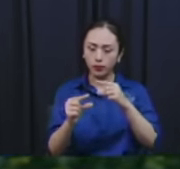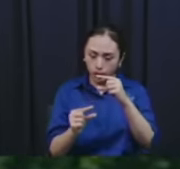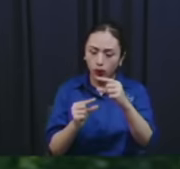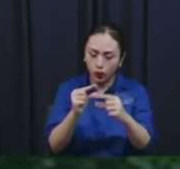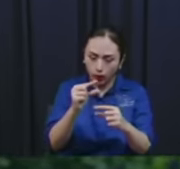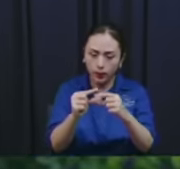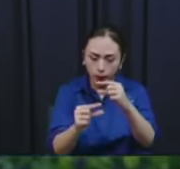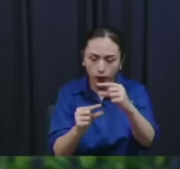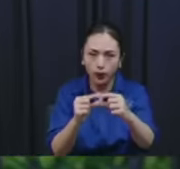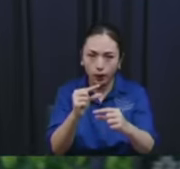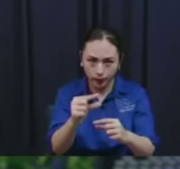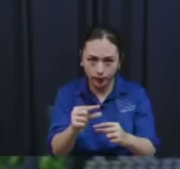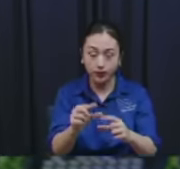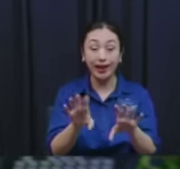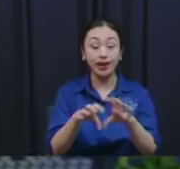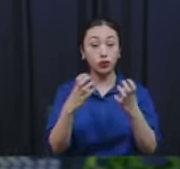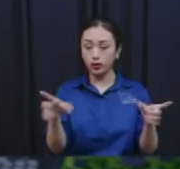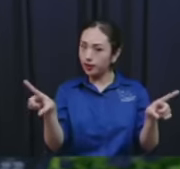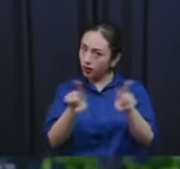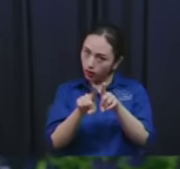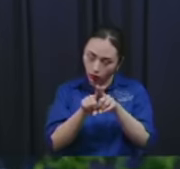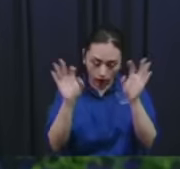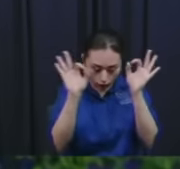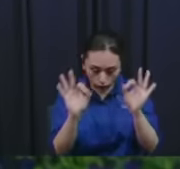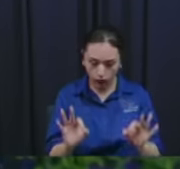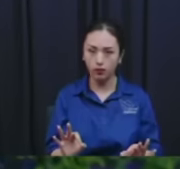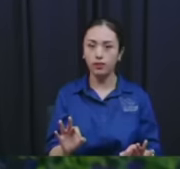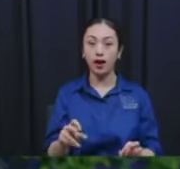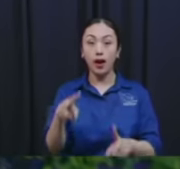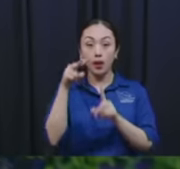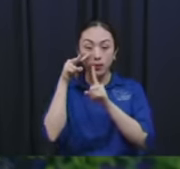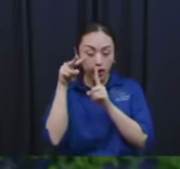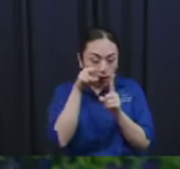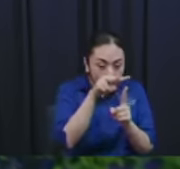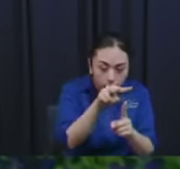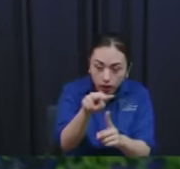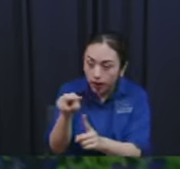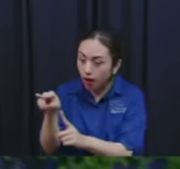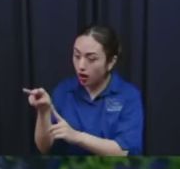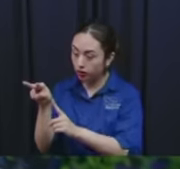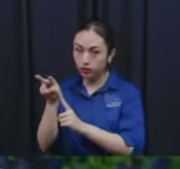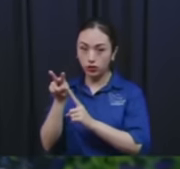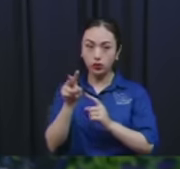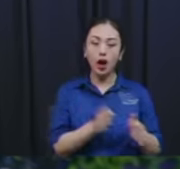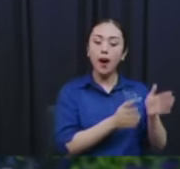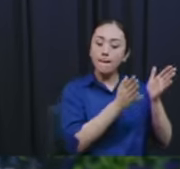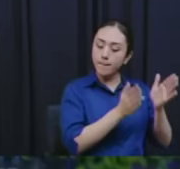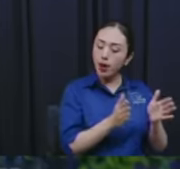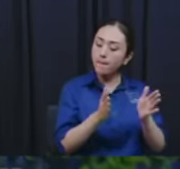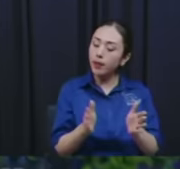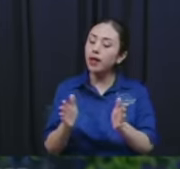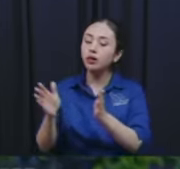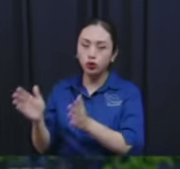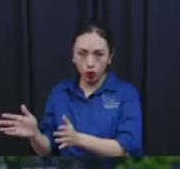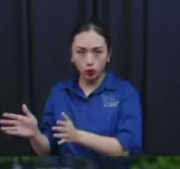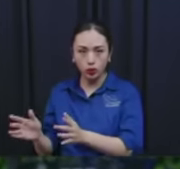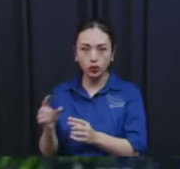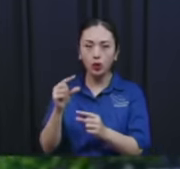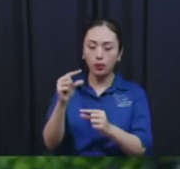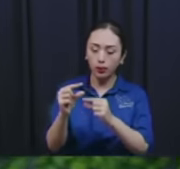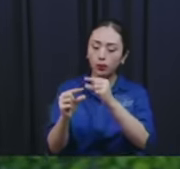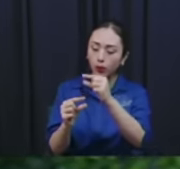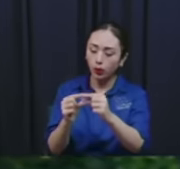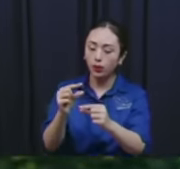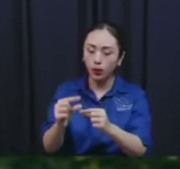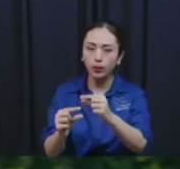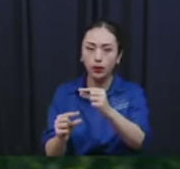tienes quear empezar con cosas que son muy importantes pero que están al alcance tuyo no te puedes poner